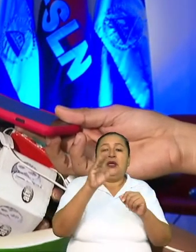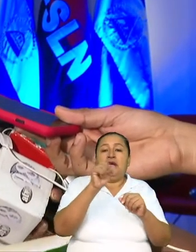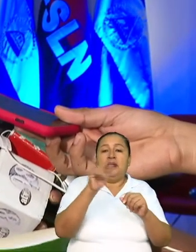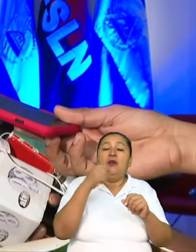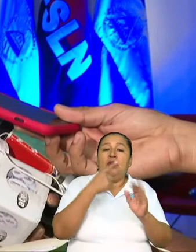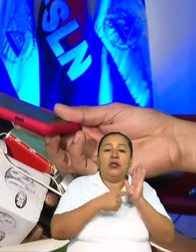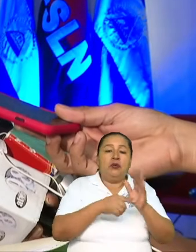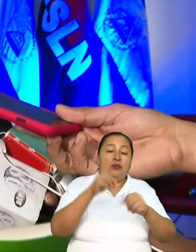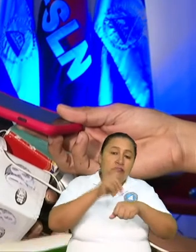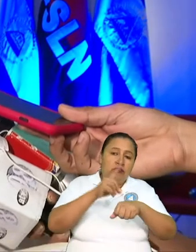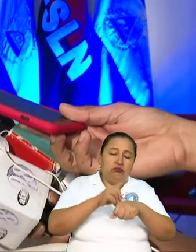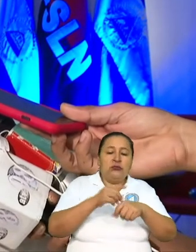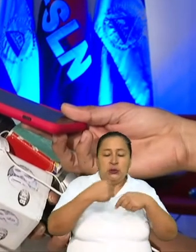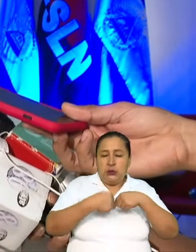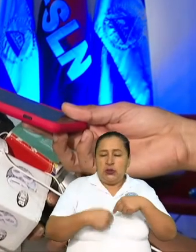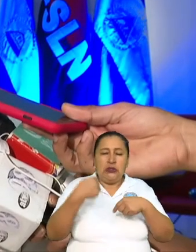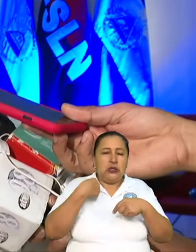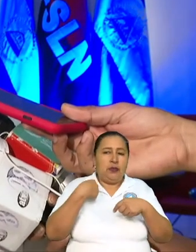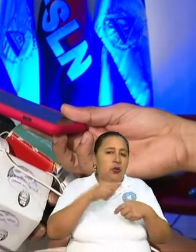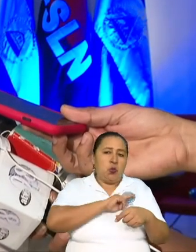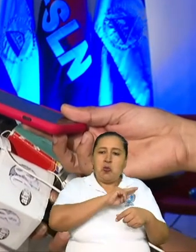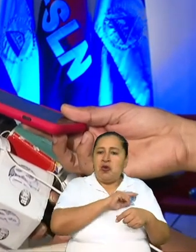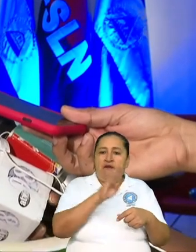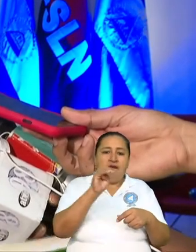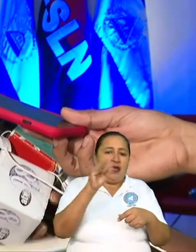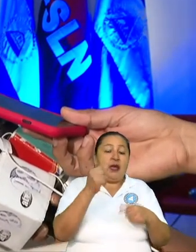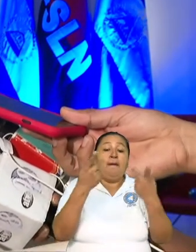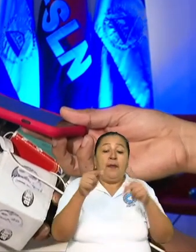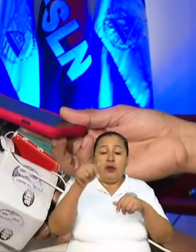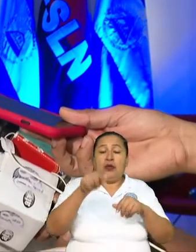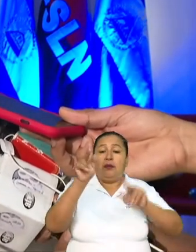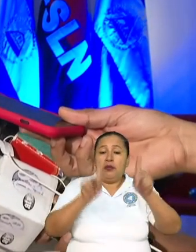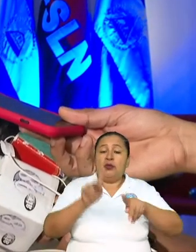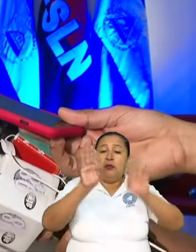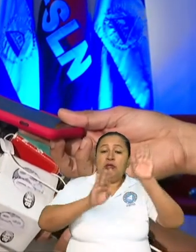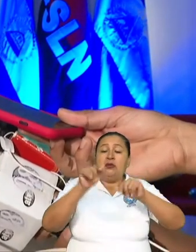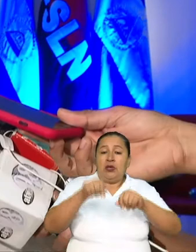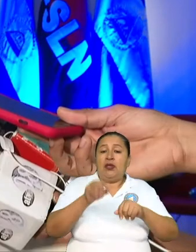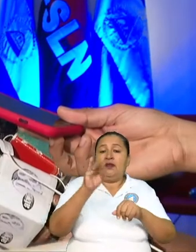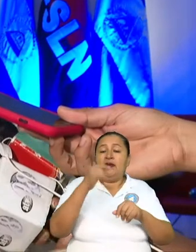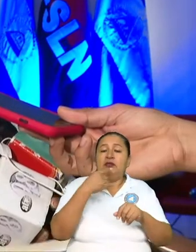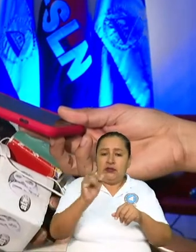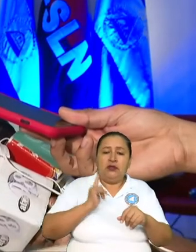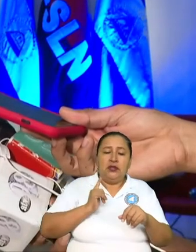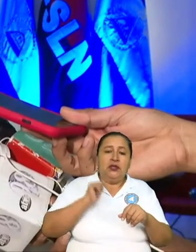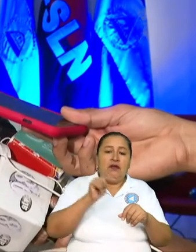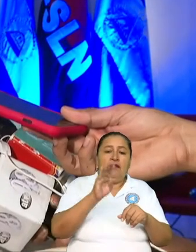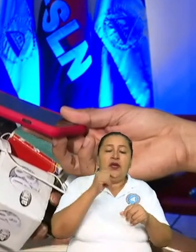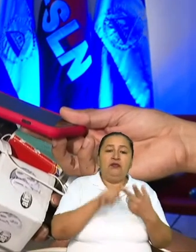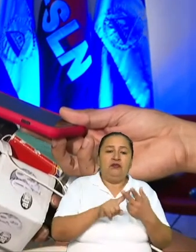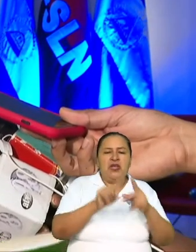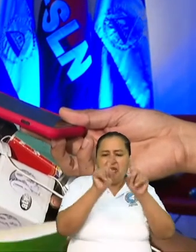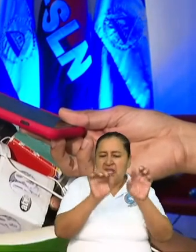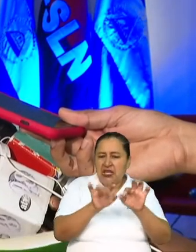ofertamos medicina y cirugía, que normalmente no hay becas para esa carrera, pero los que participen de esta feria sí van a tener becas. En caso de ingeniería